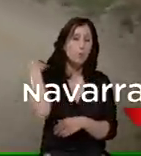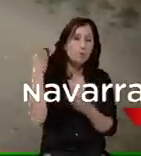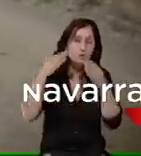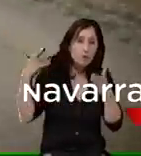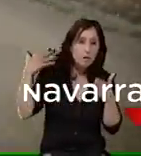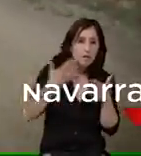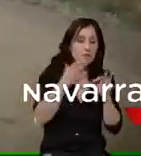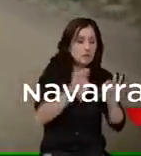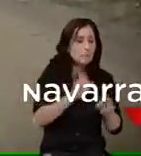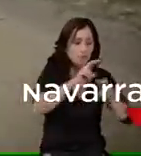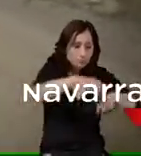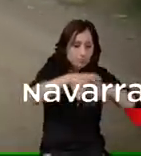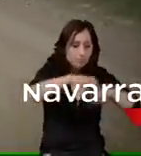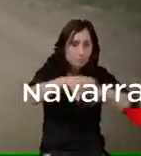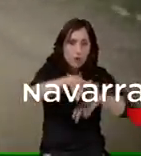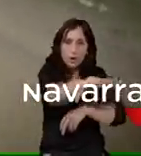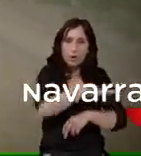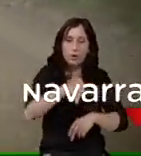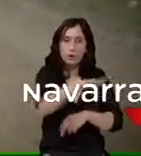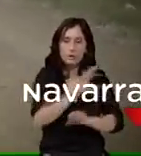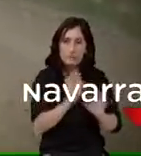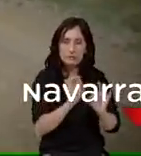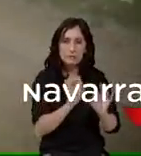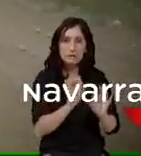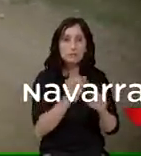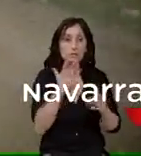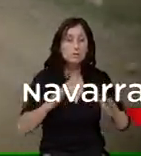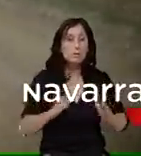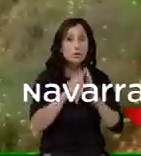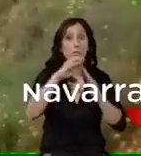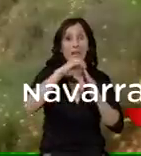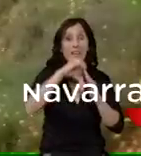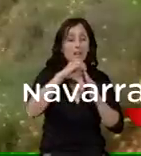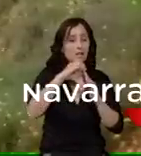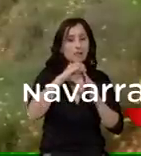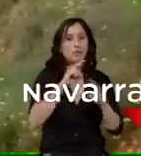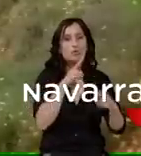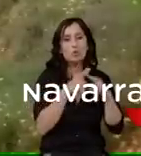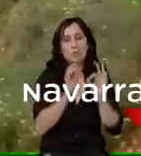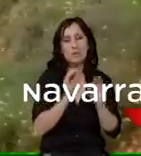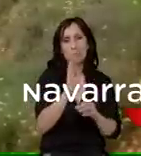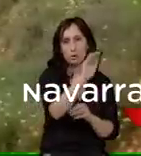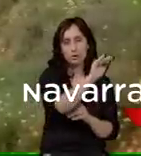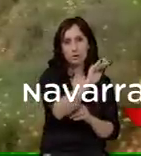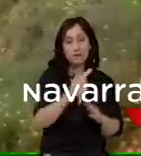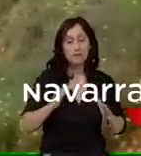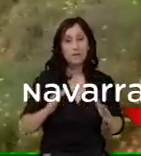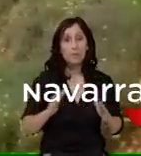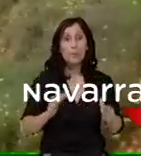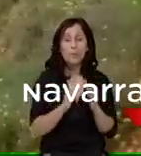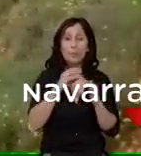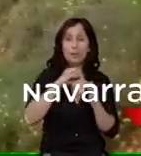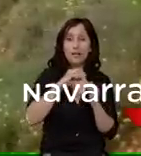zona de labranza y es por eso que se refieren a la Bardena como el monte. Pero la Bardena negra pues tiene otros encantos,